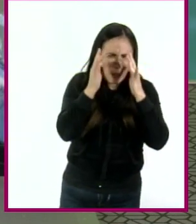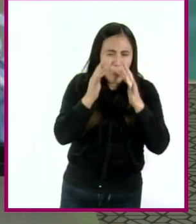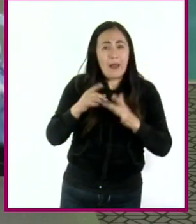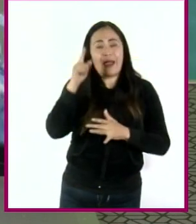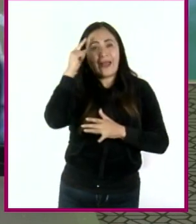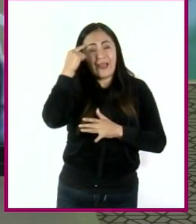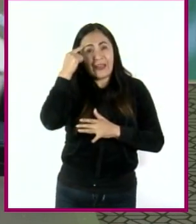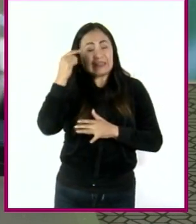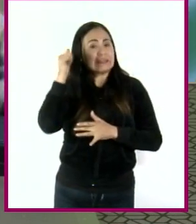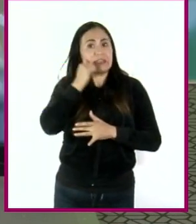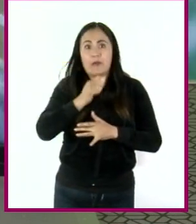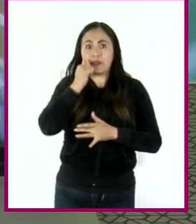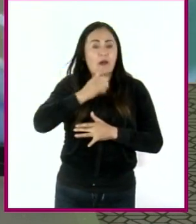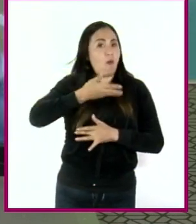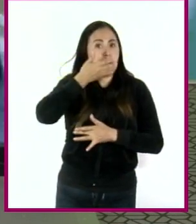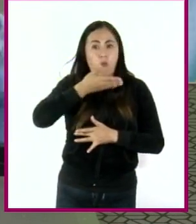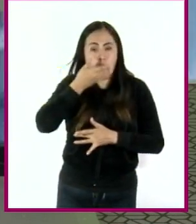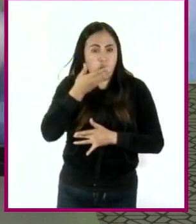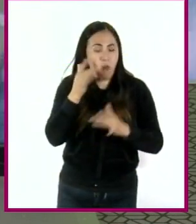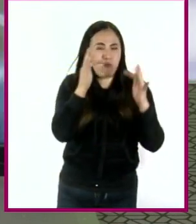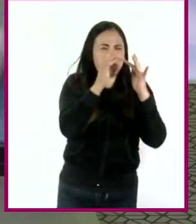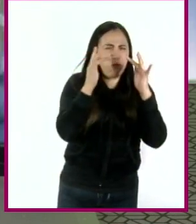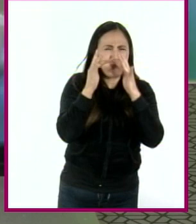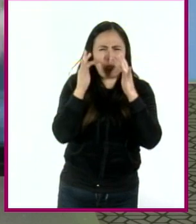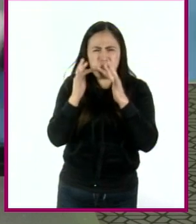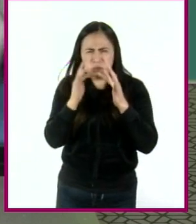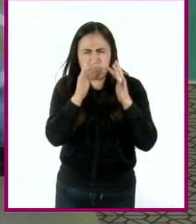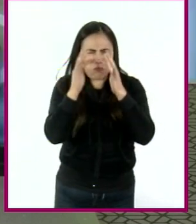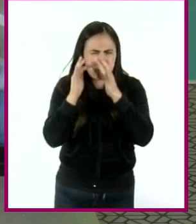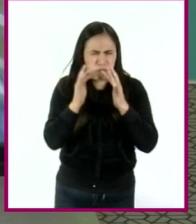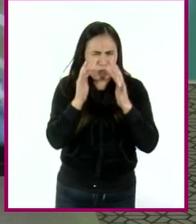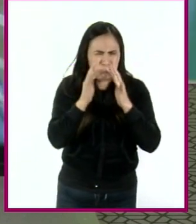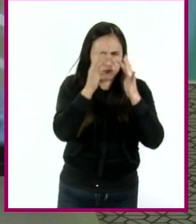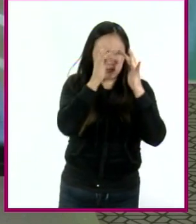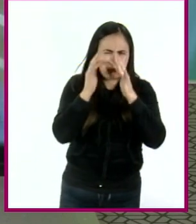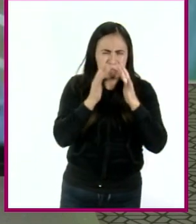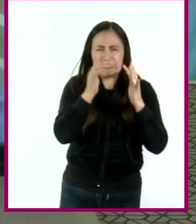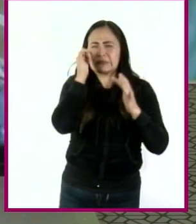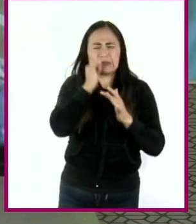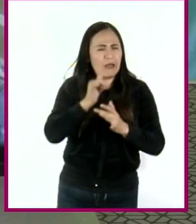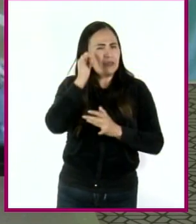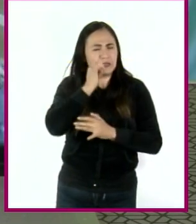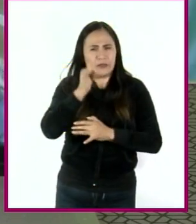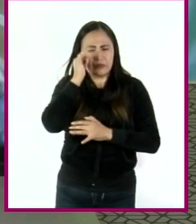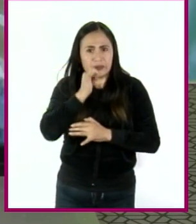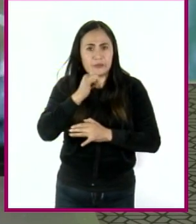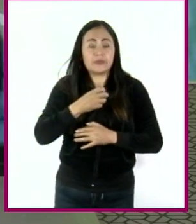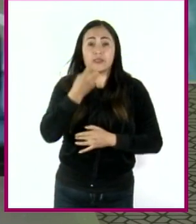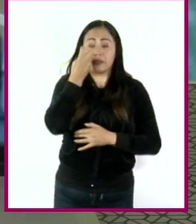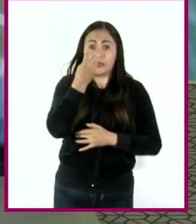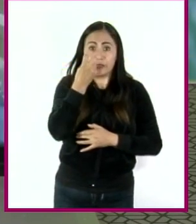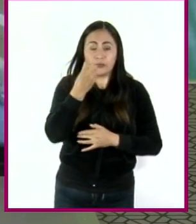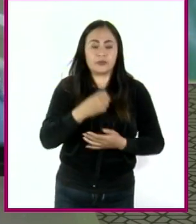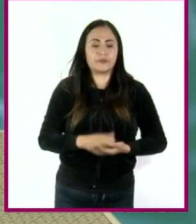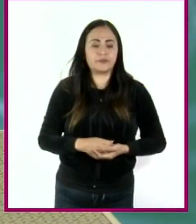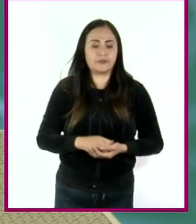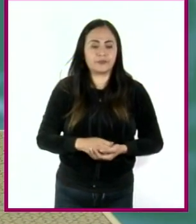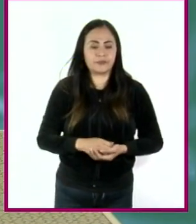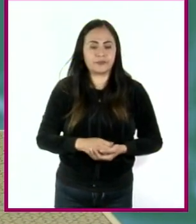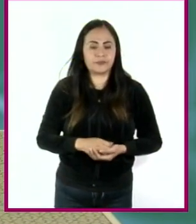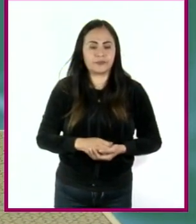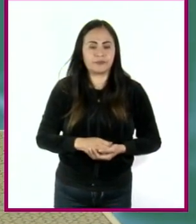las conexiones entre las neuronas. Todo el tiempo se están formando conexiones que nos están